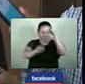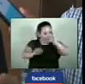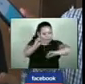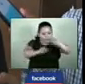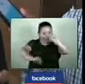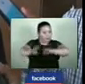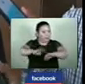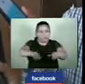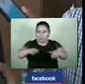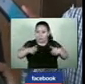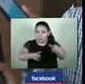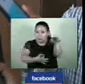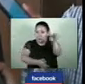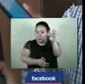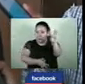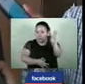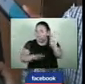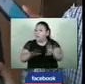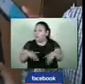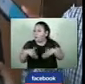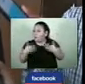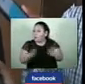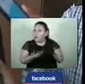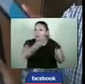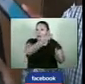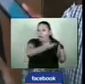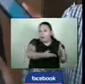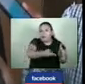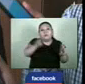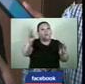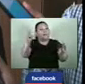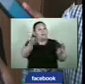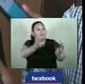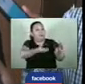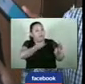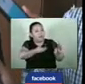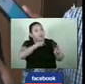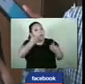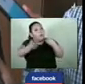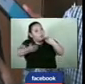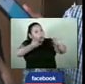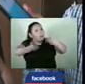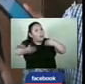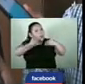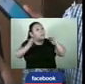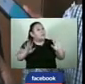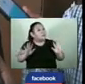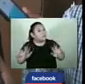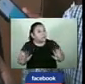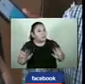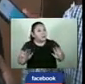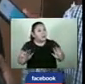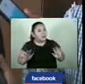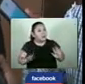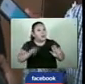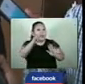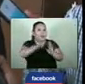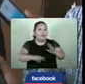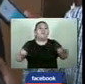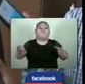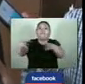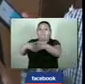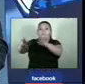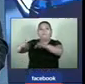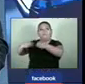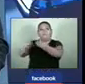hechos por los cuales se le estaba imputando y las consideraciones por las cuales es crimen organizado.